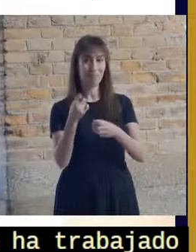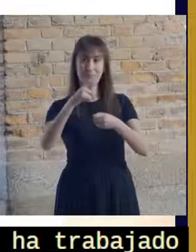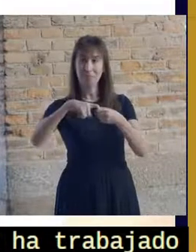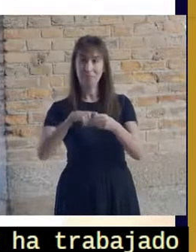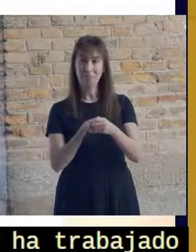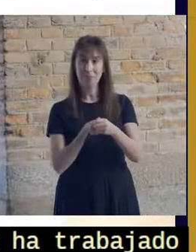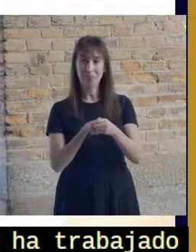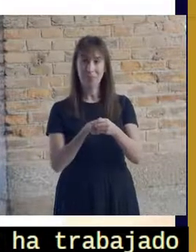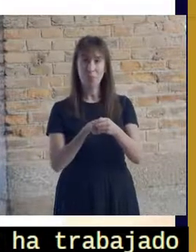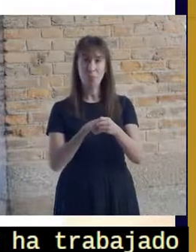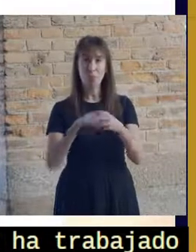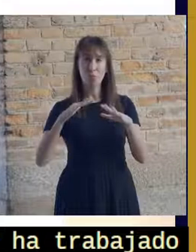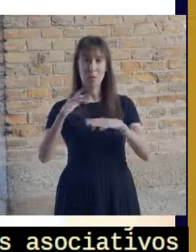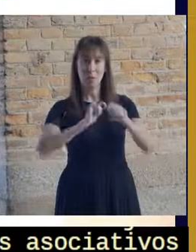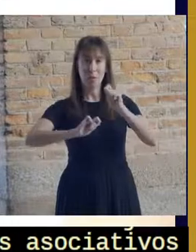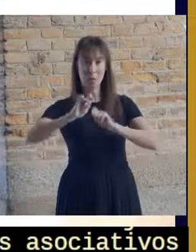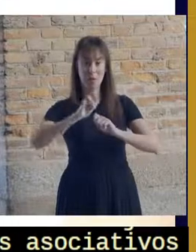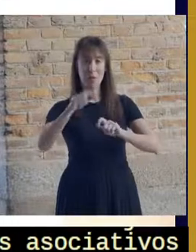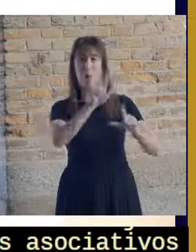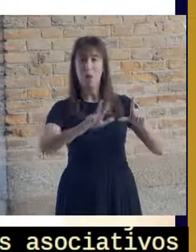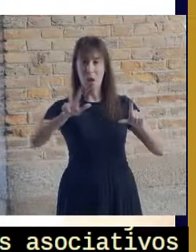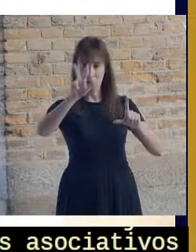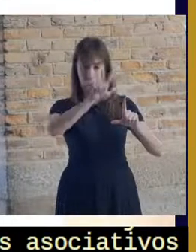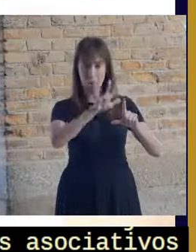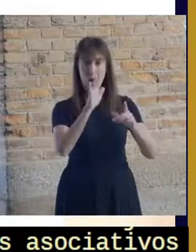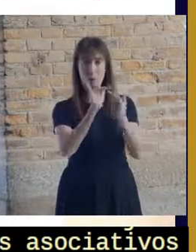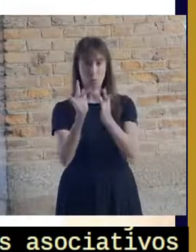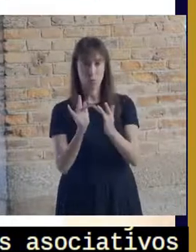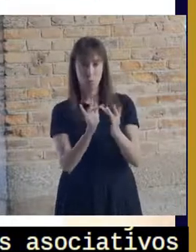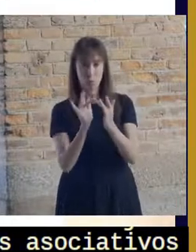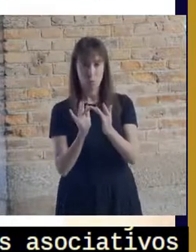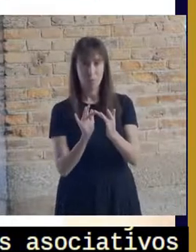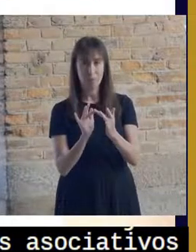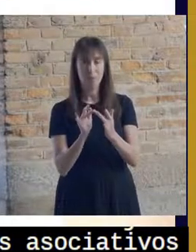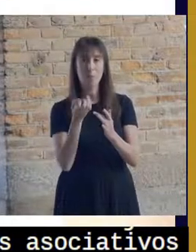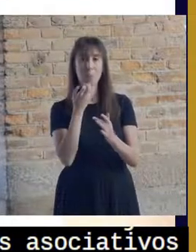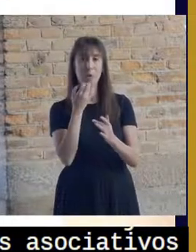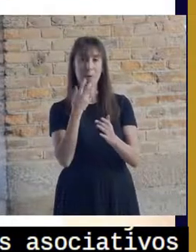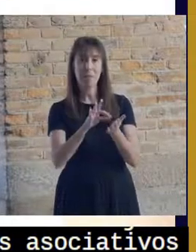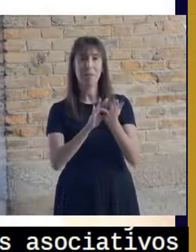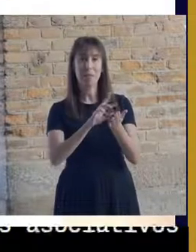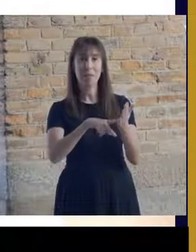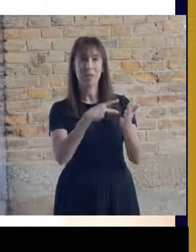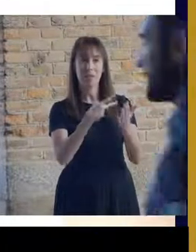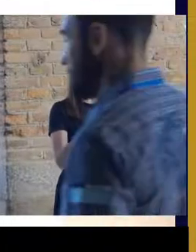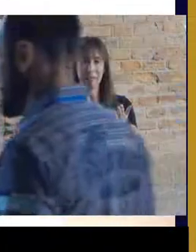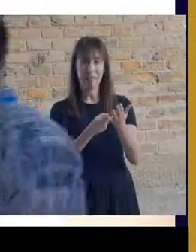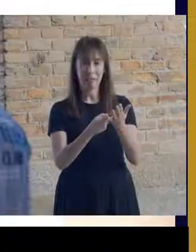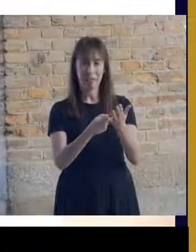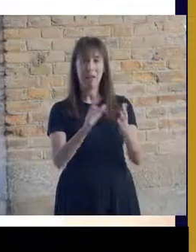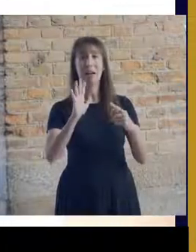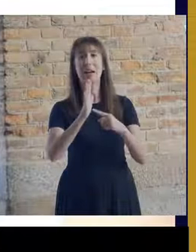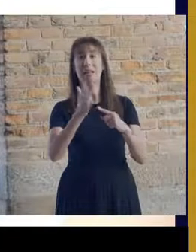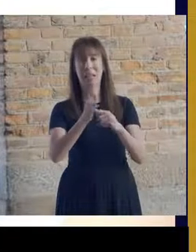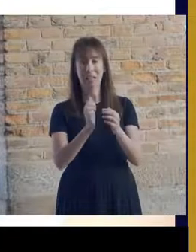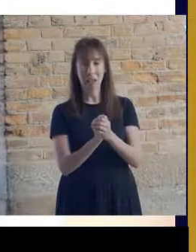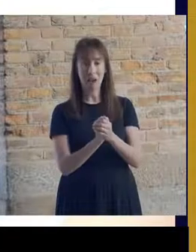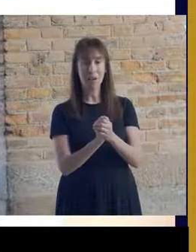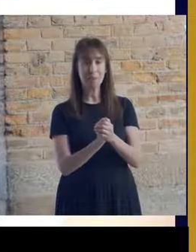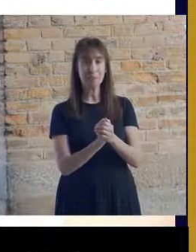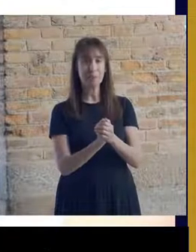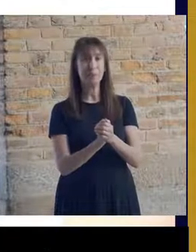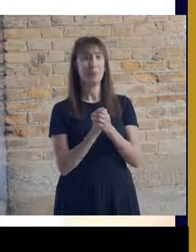en diferentes movimientos asociativos a nivel nacional Incluso coordinando el servicio de interpretación de Castilla la Mancha en esta